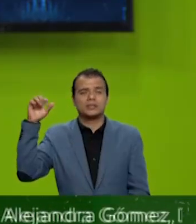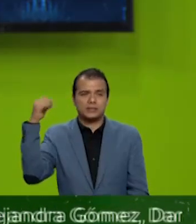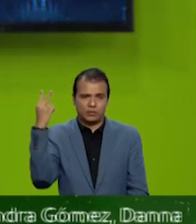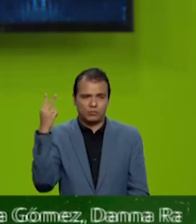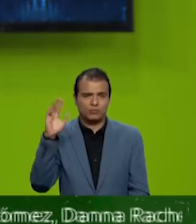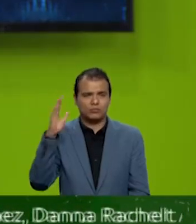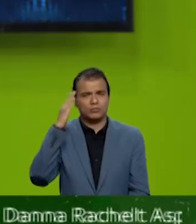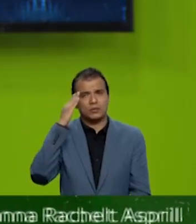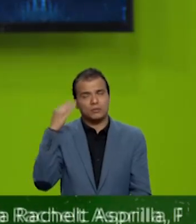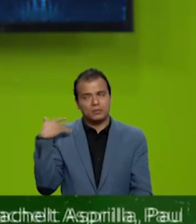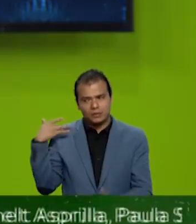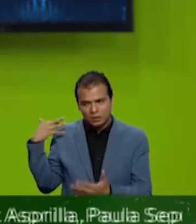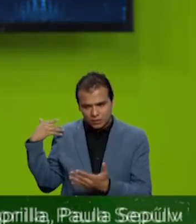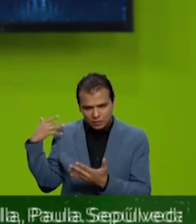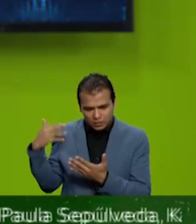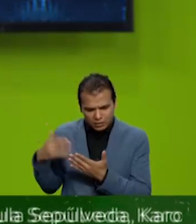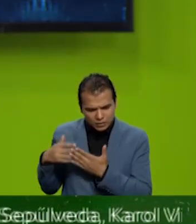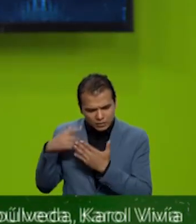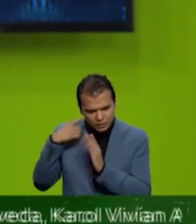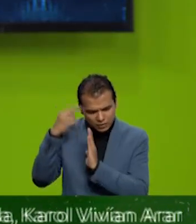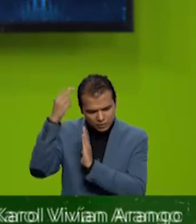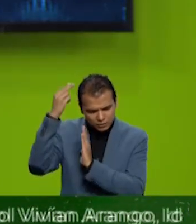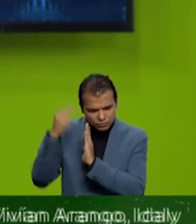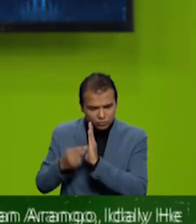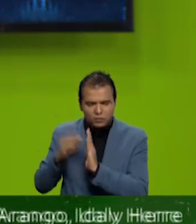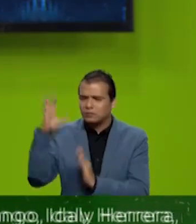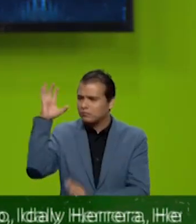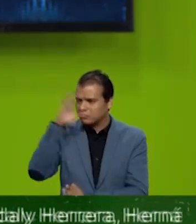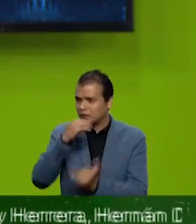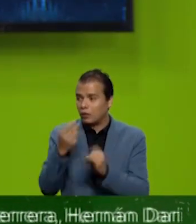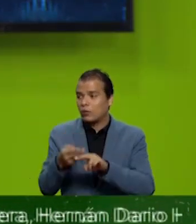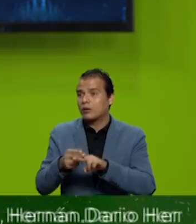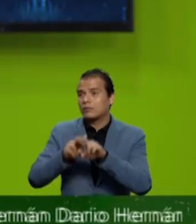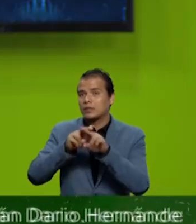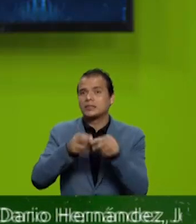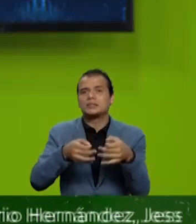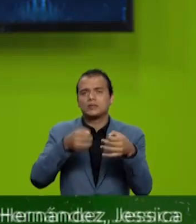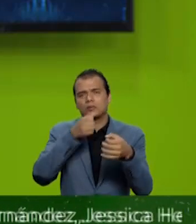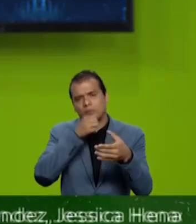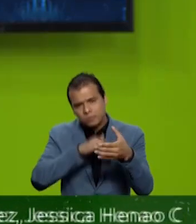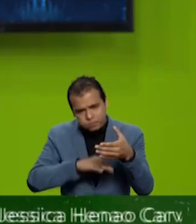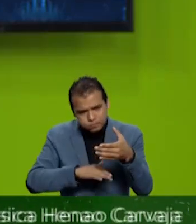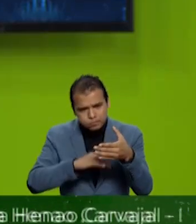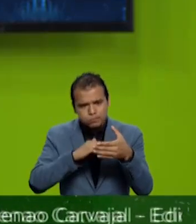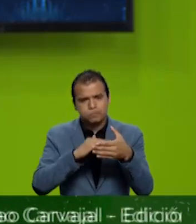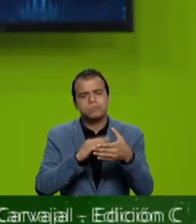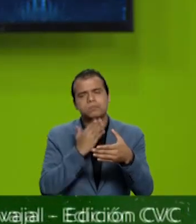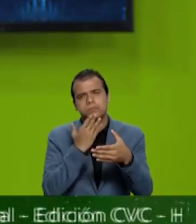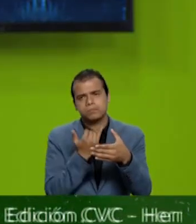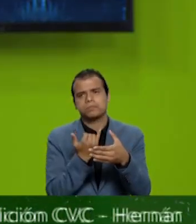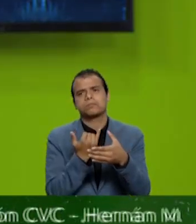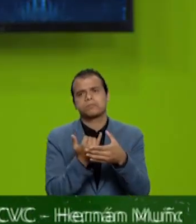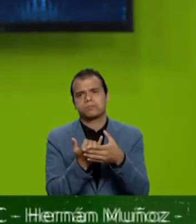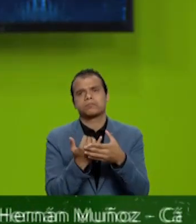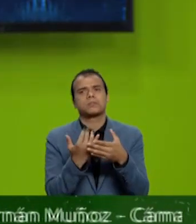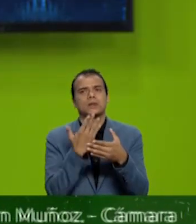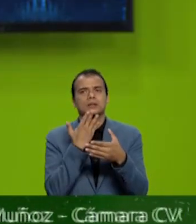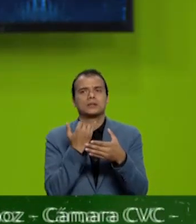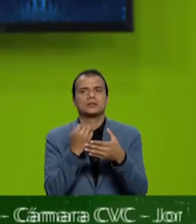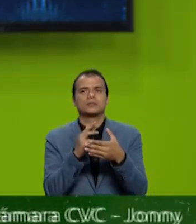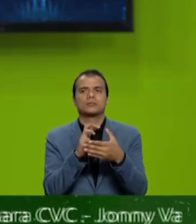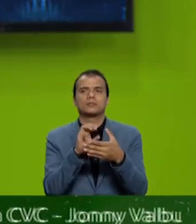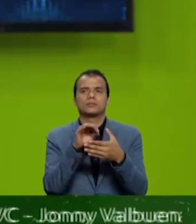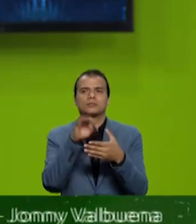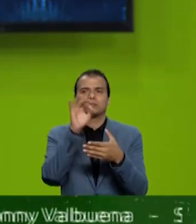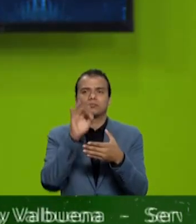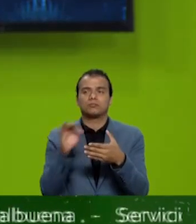fenómenos de de de la niña pues eh puede ser importante Entonces el embalse estará dispuesto con una capacidad de recepción de de